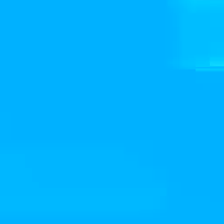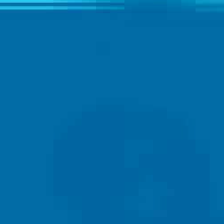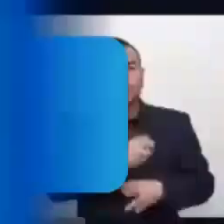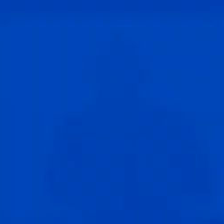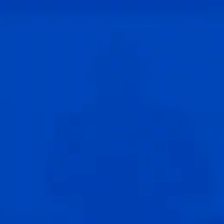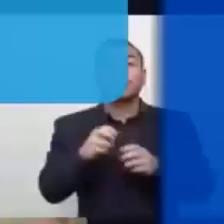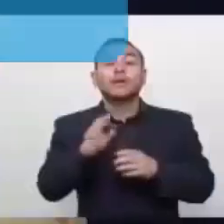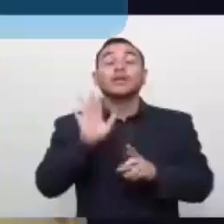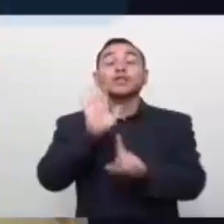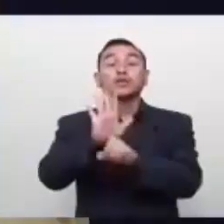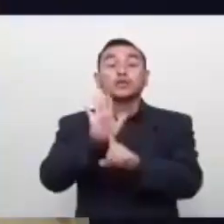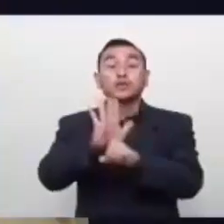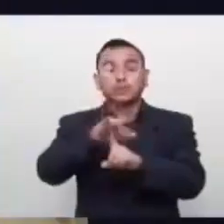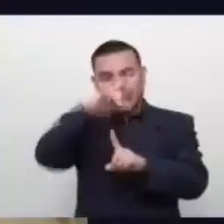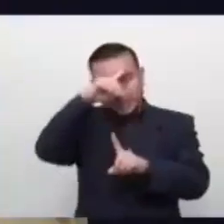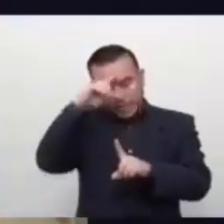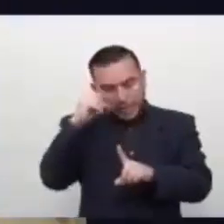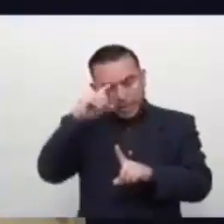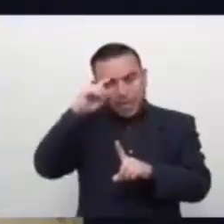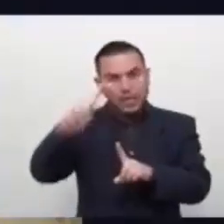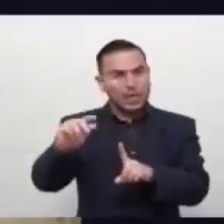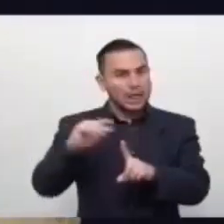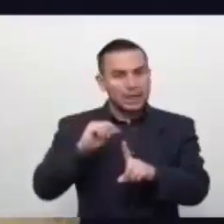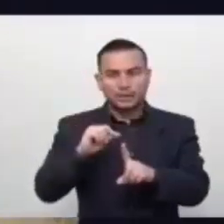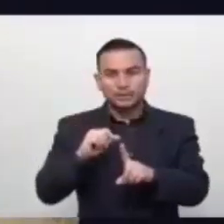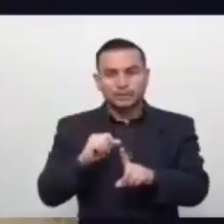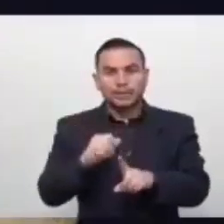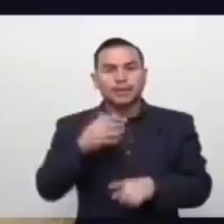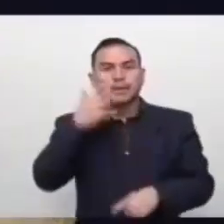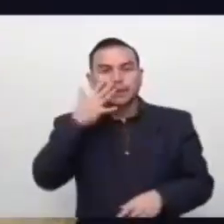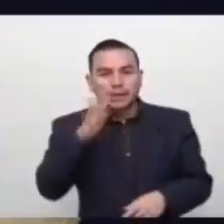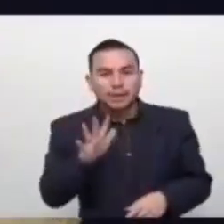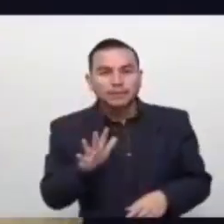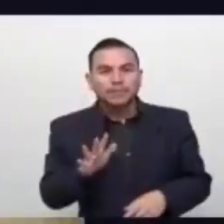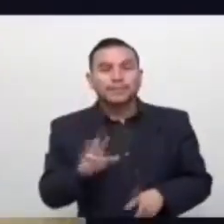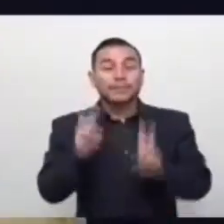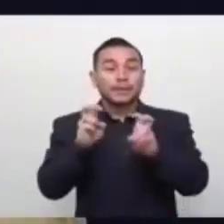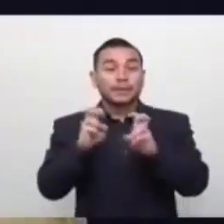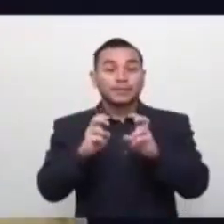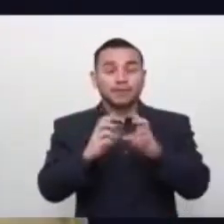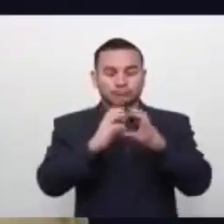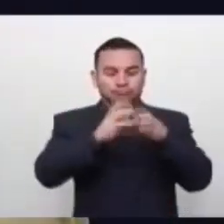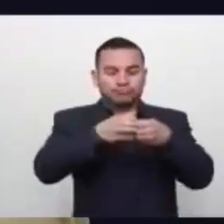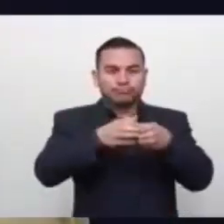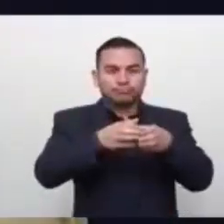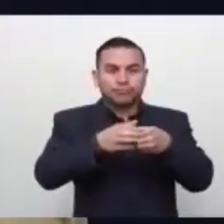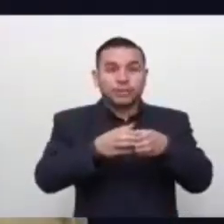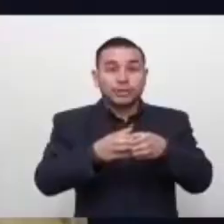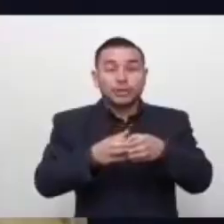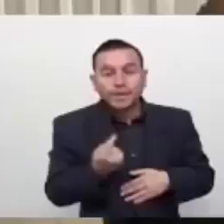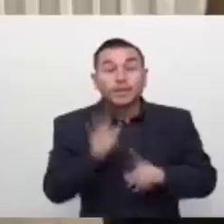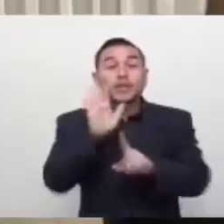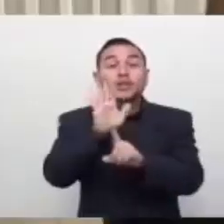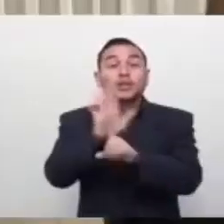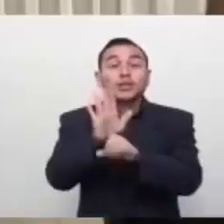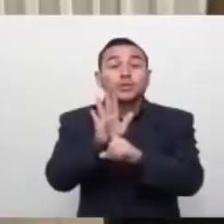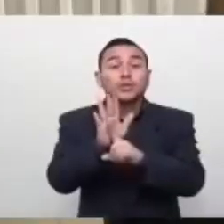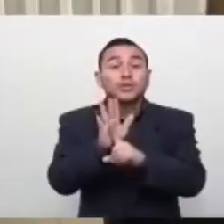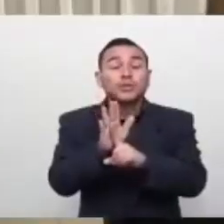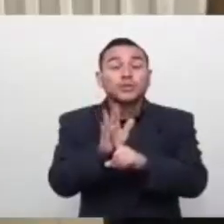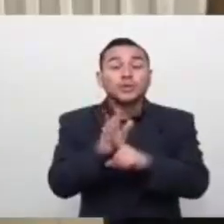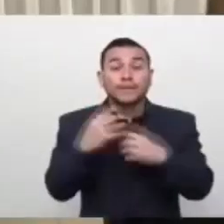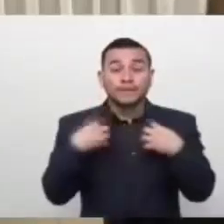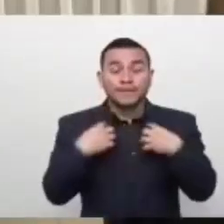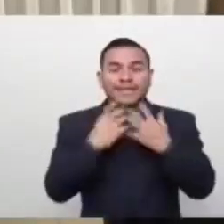salvadoreñas. Entre las 5 medidas anunciadas por el Gabinete está de que las personas afectadas por el COVID-19 no pagarán servicio de energía